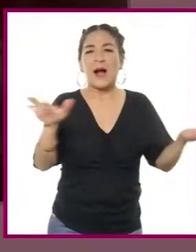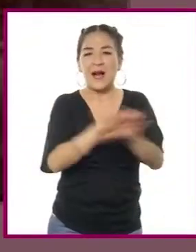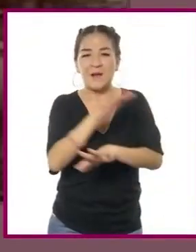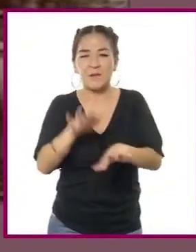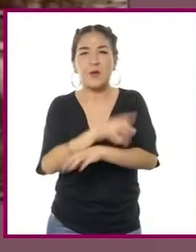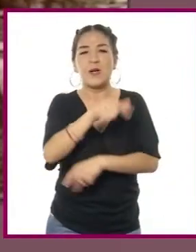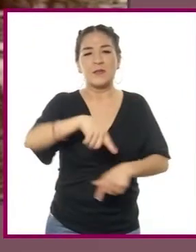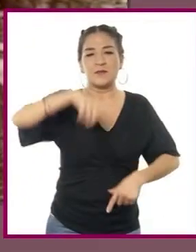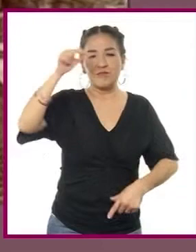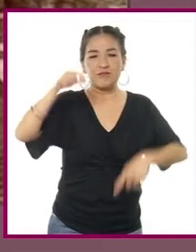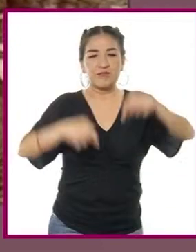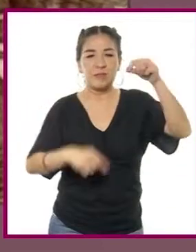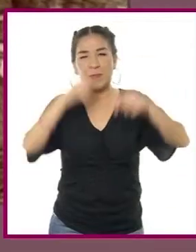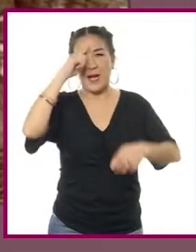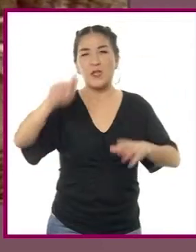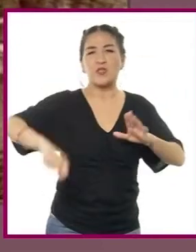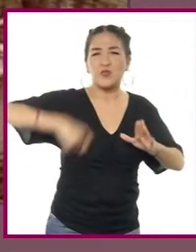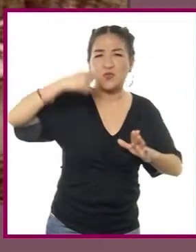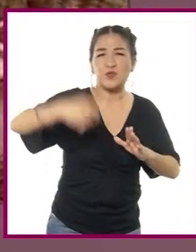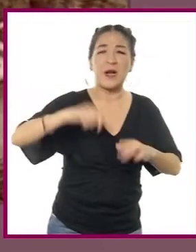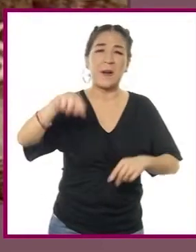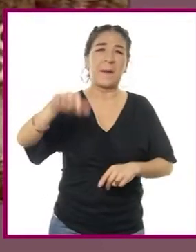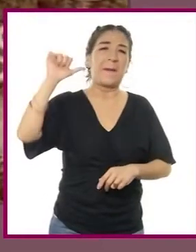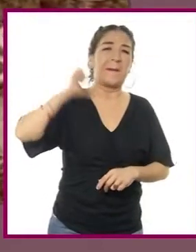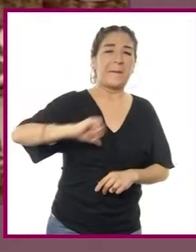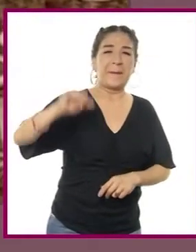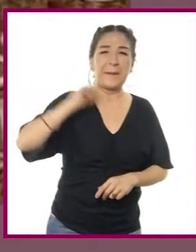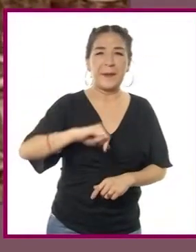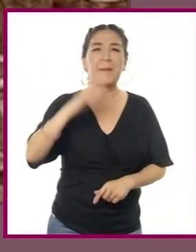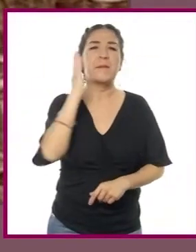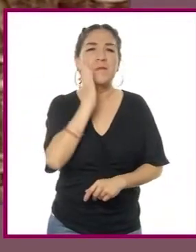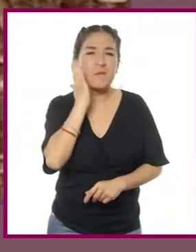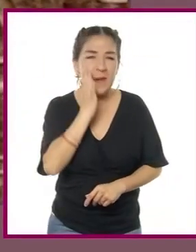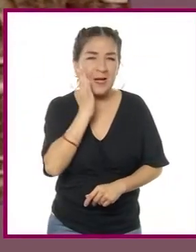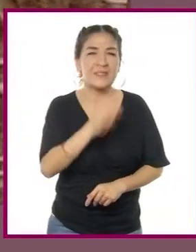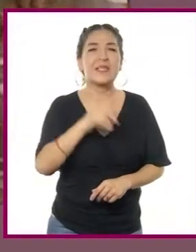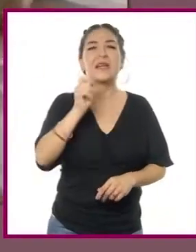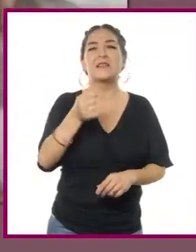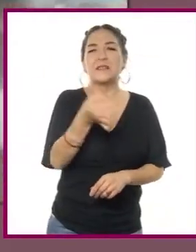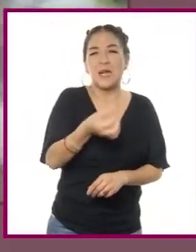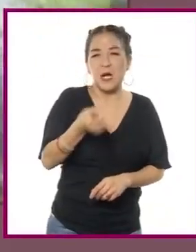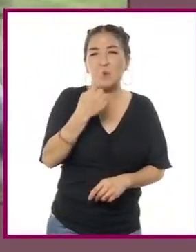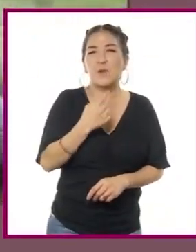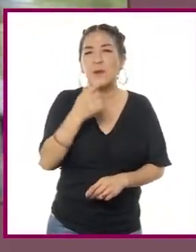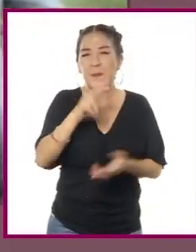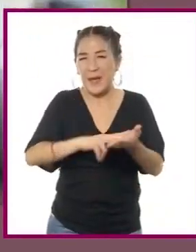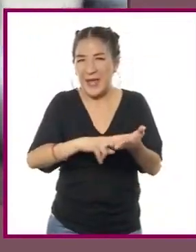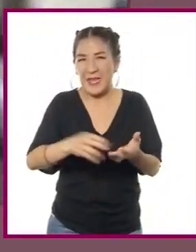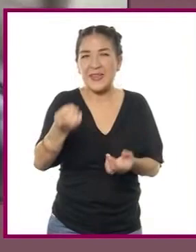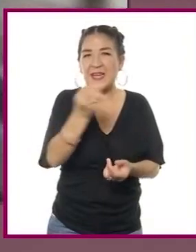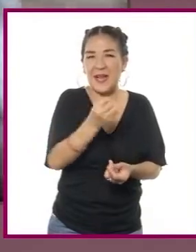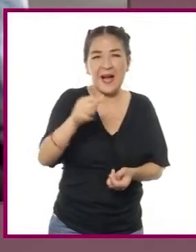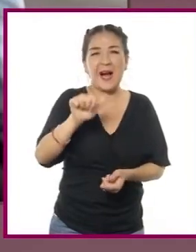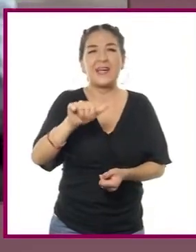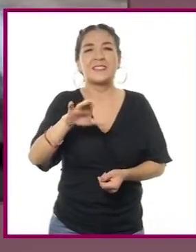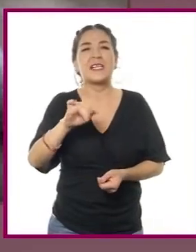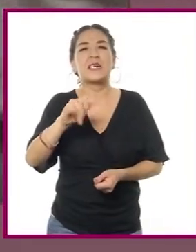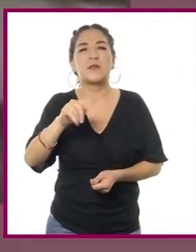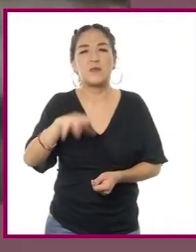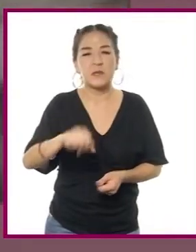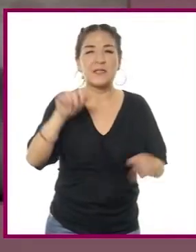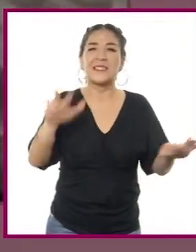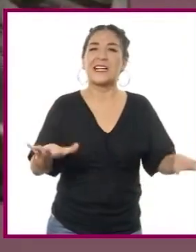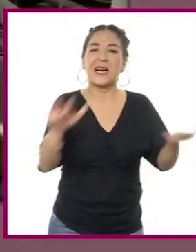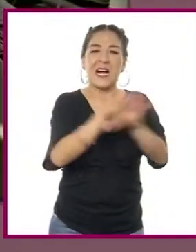producto. Los viejos molinos europeos de manzanas, aceitunas y otras frutas se adaptaron a la molienda de las piñas